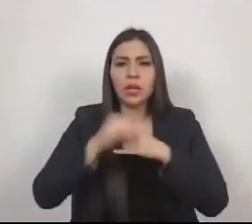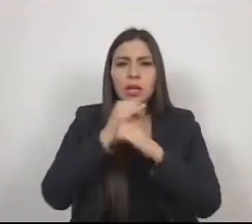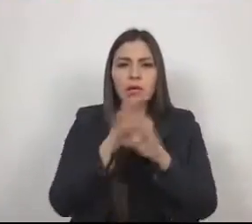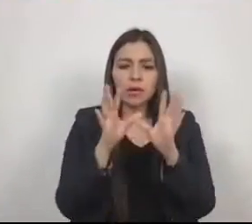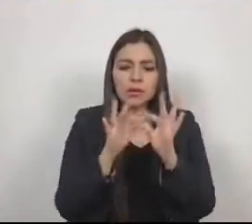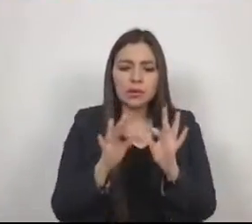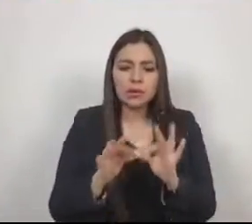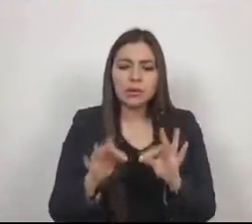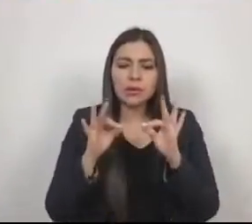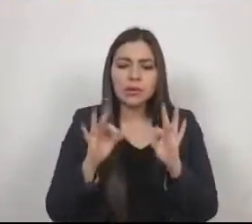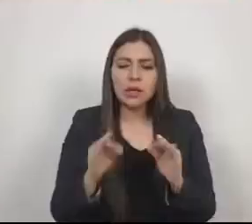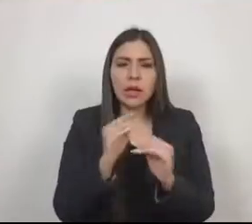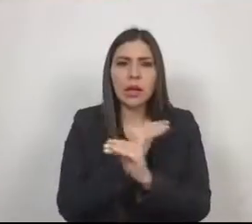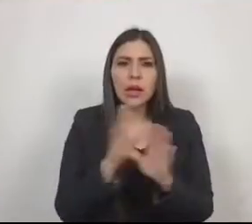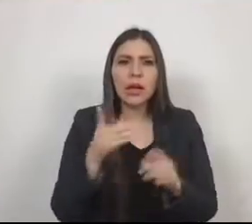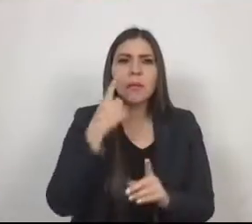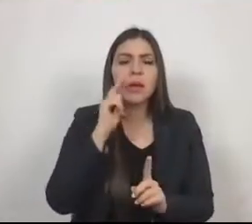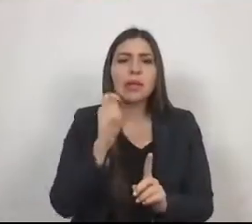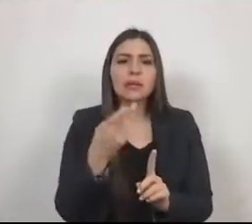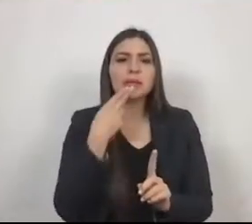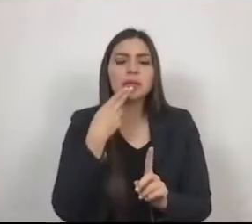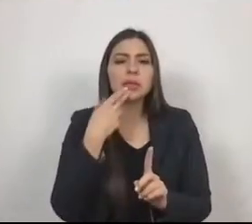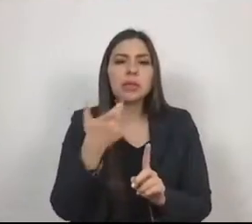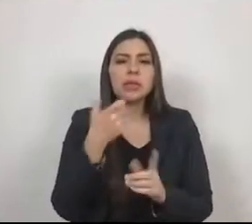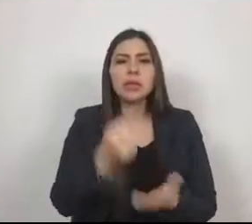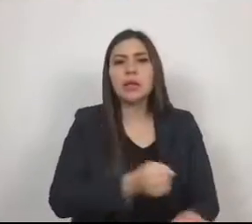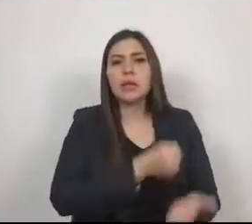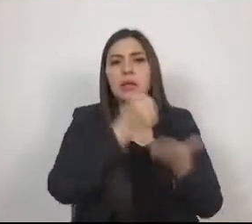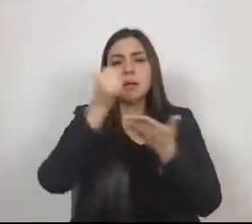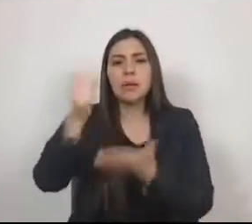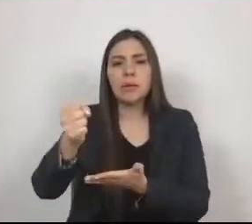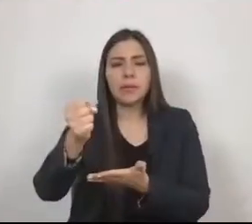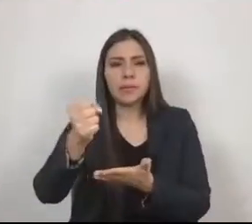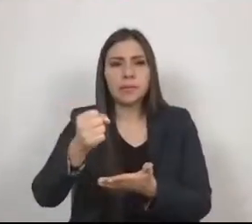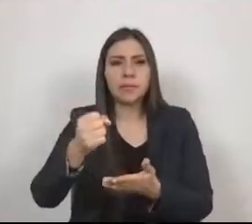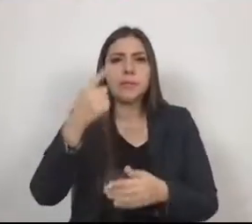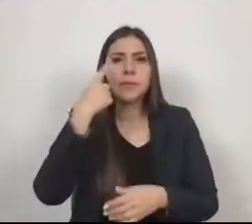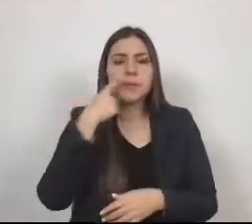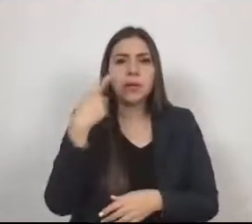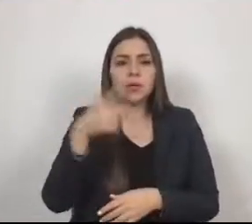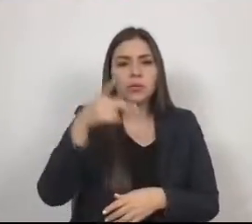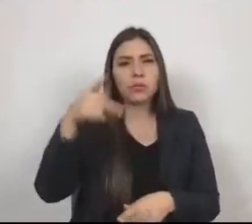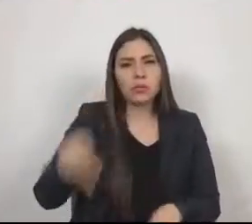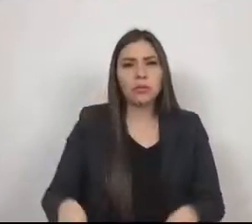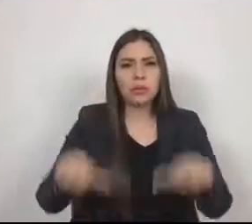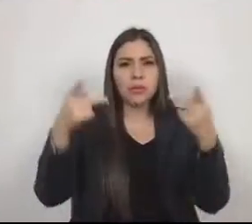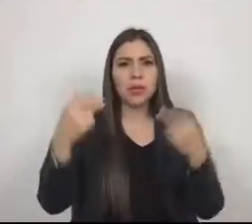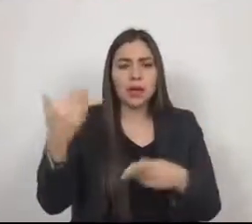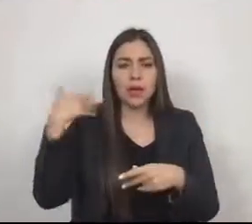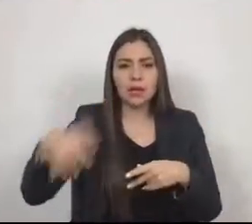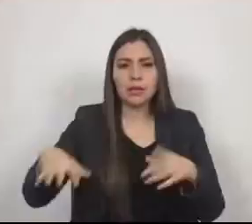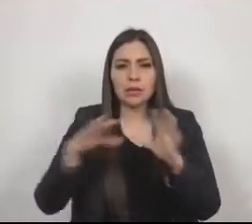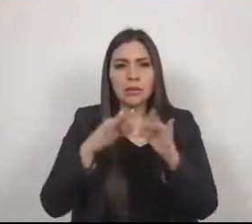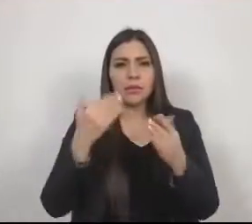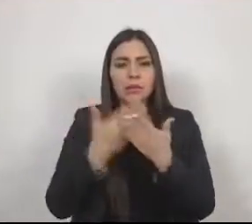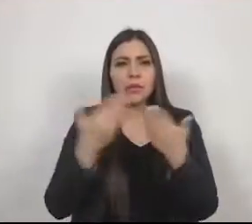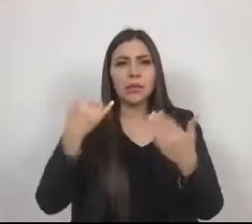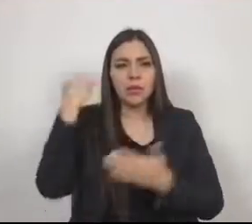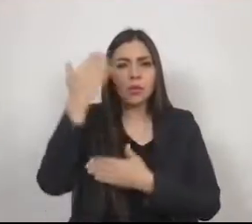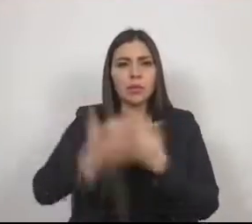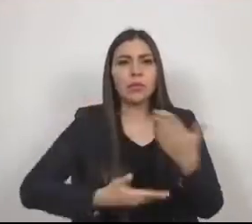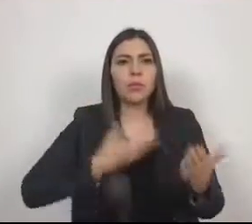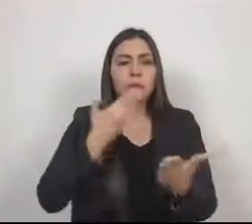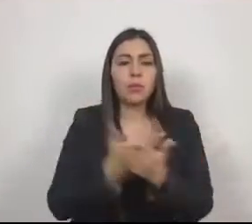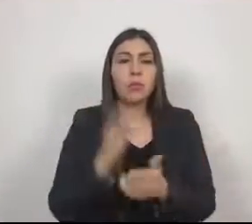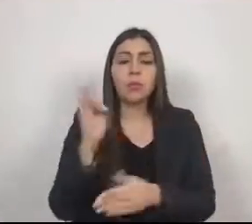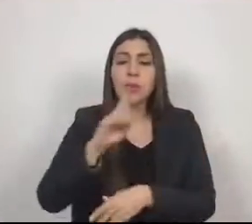precisa el destino que tendrán los recursos obtenidos por la enajenación. Por lo anteriormente expuesto y fundado, someto a consideración y discusión en su